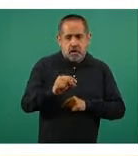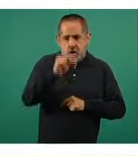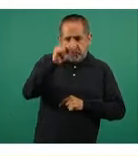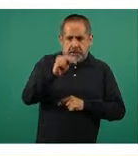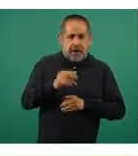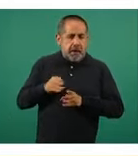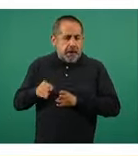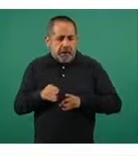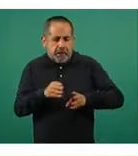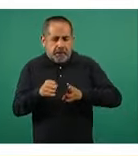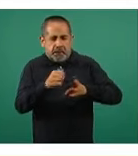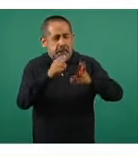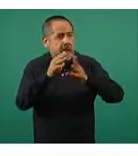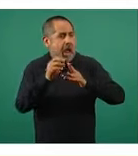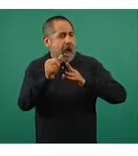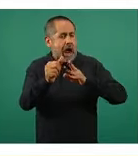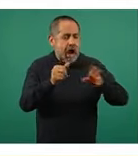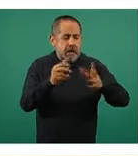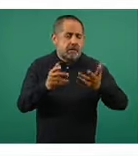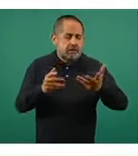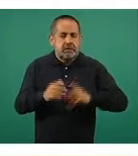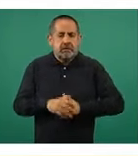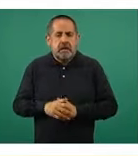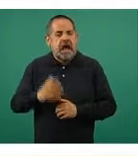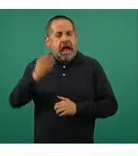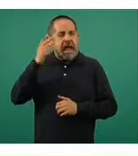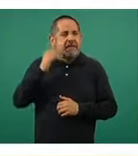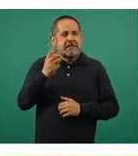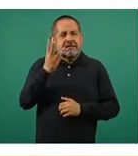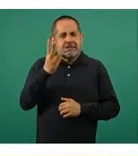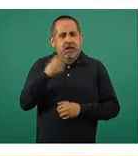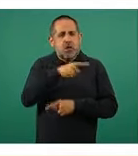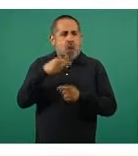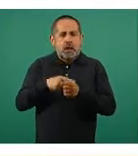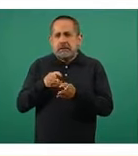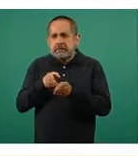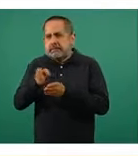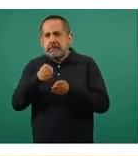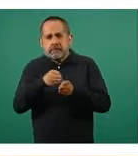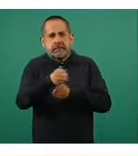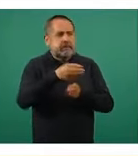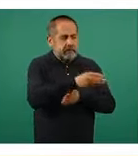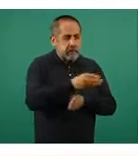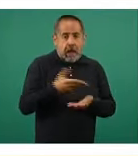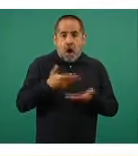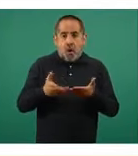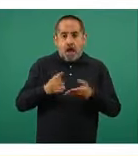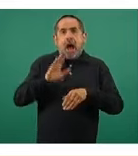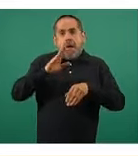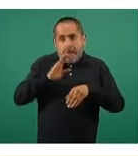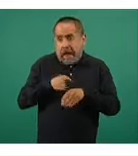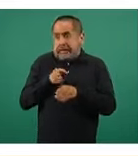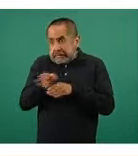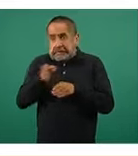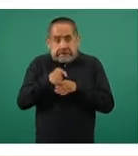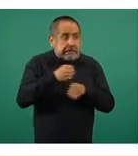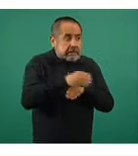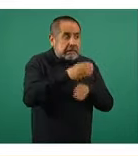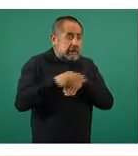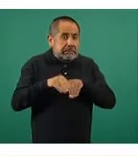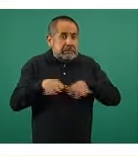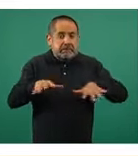de población migrante que se divide, anteriormente eran como 3 vías, actualmente esta se ha diversificado, pero es por eso que tenemos